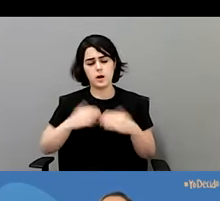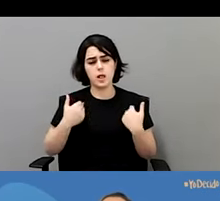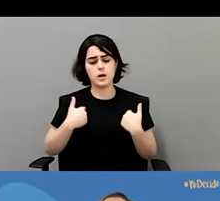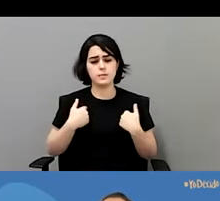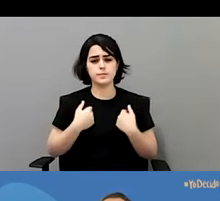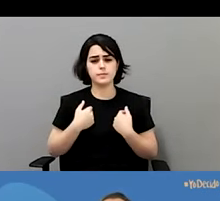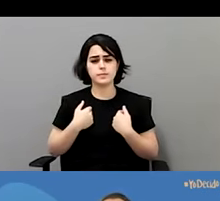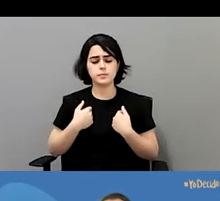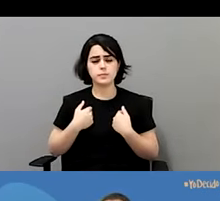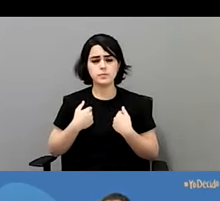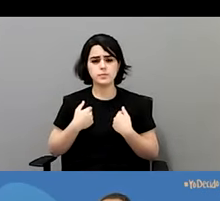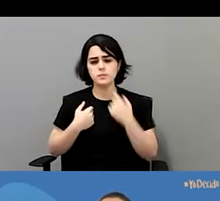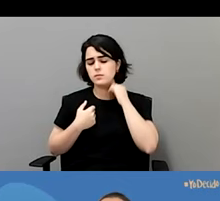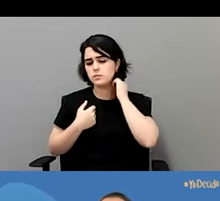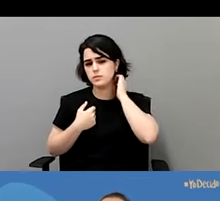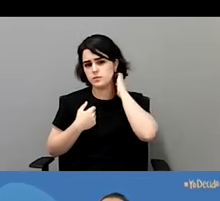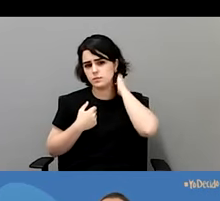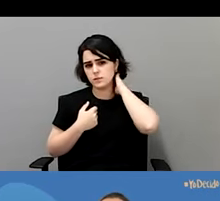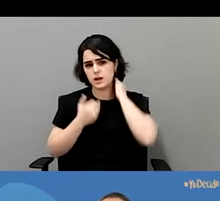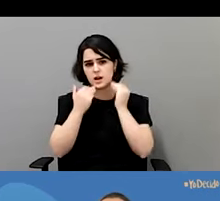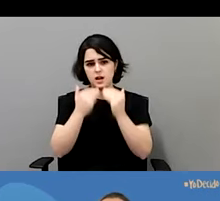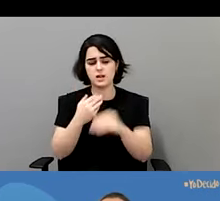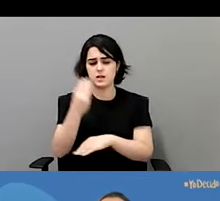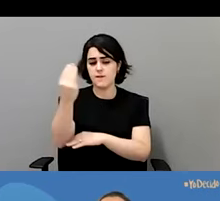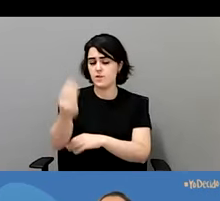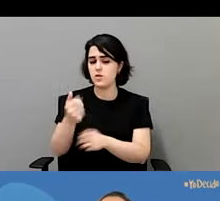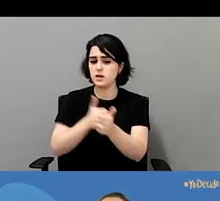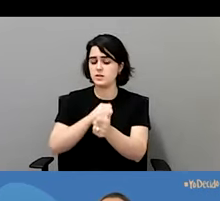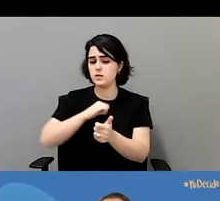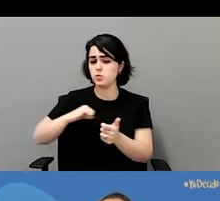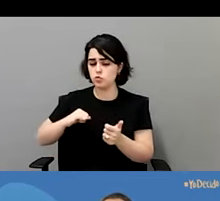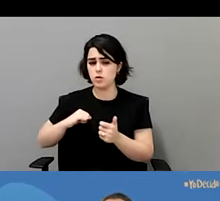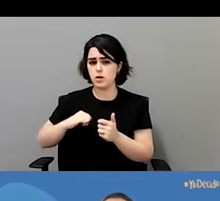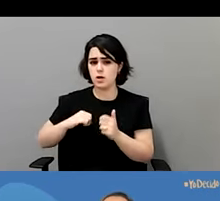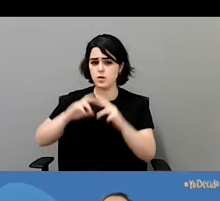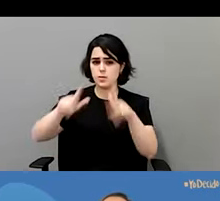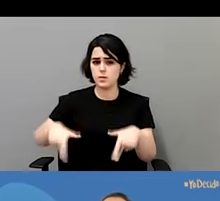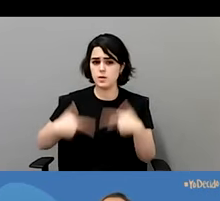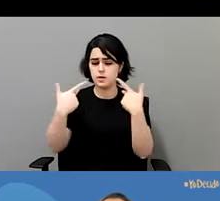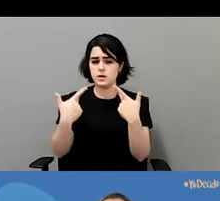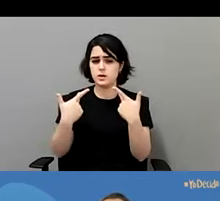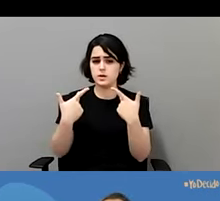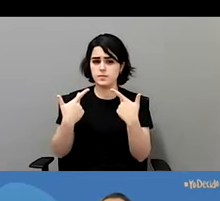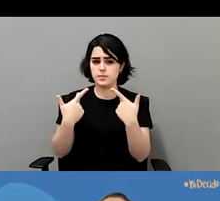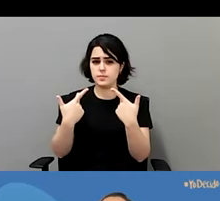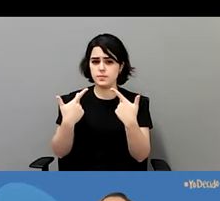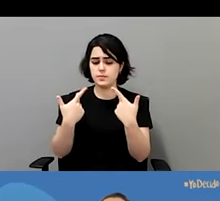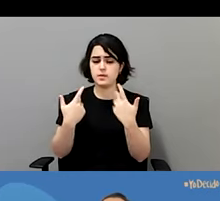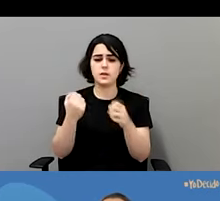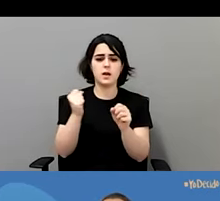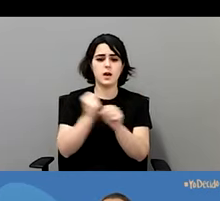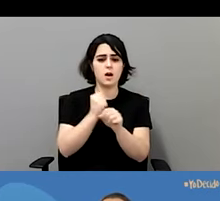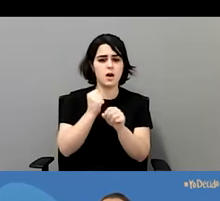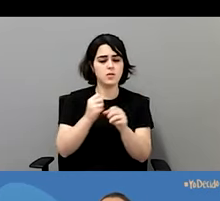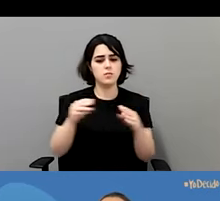gracias a esta figura nos permite ejercer y disfrutar